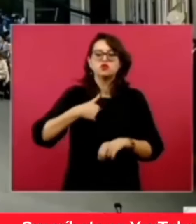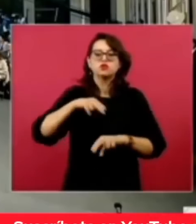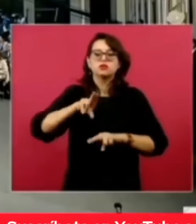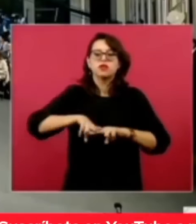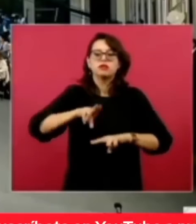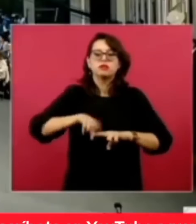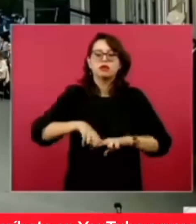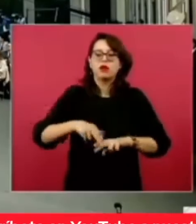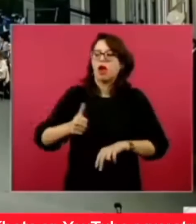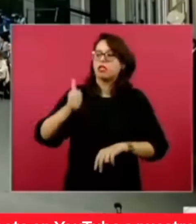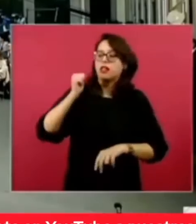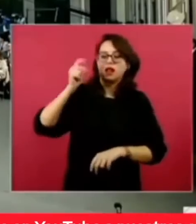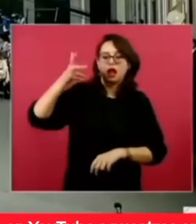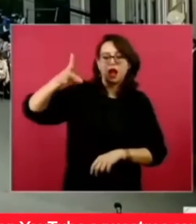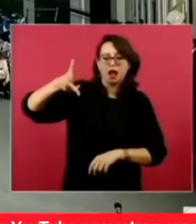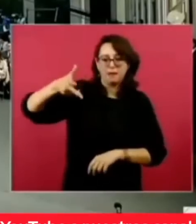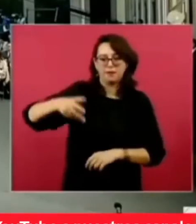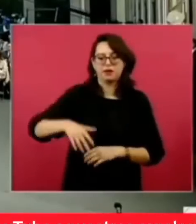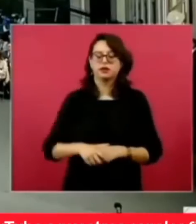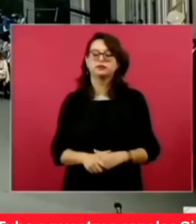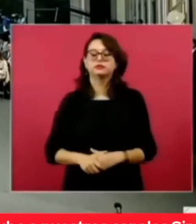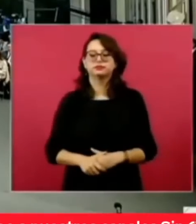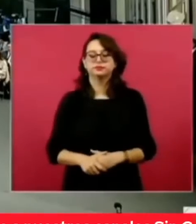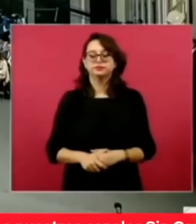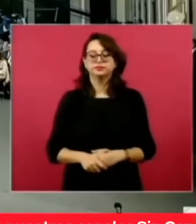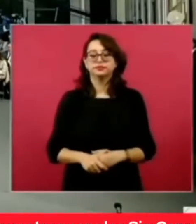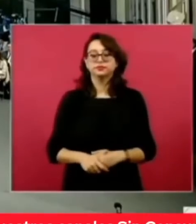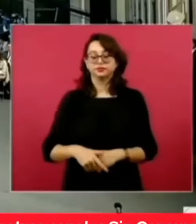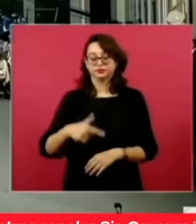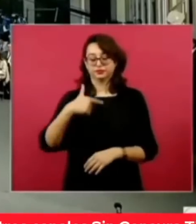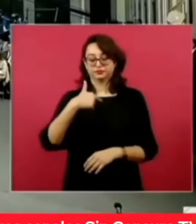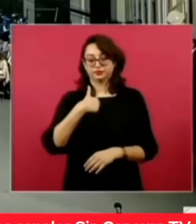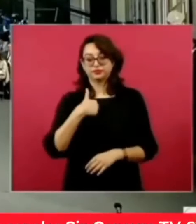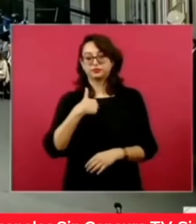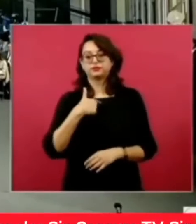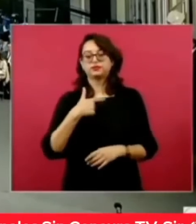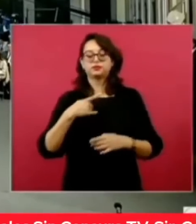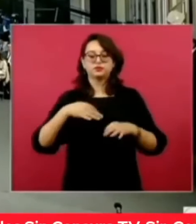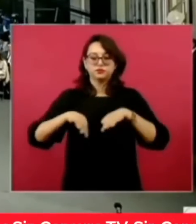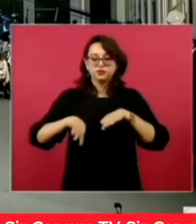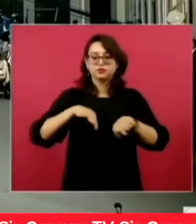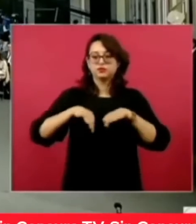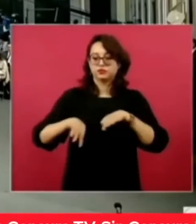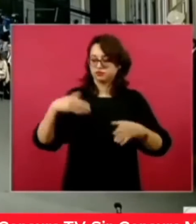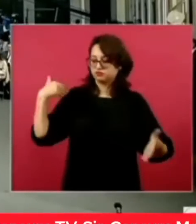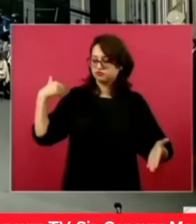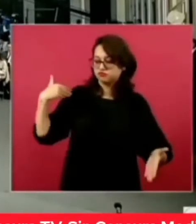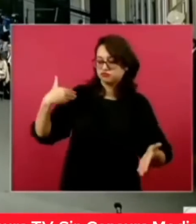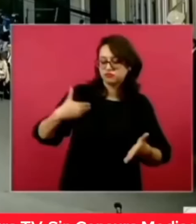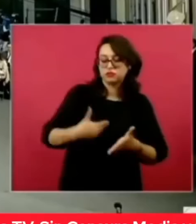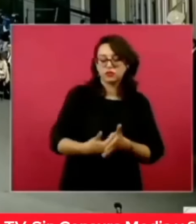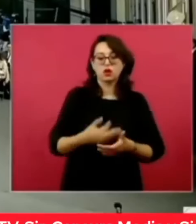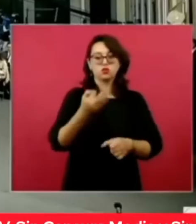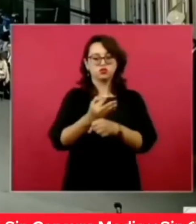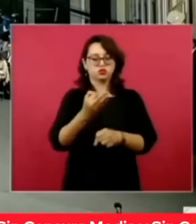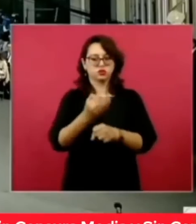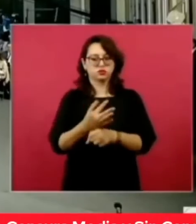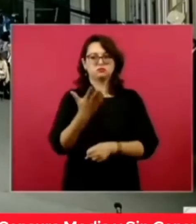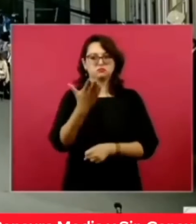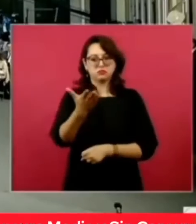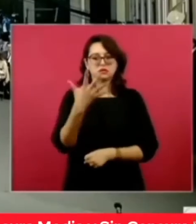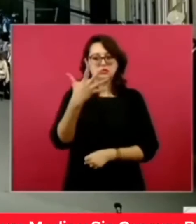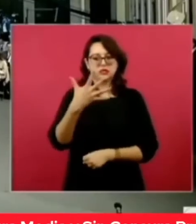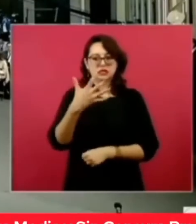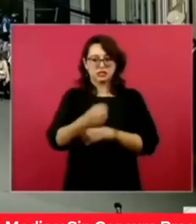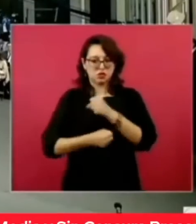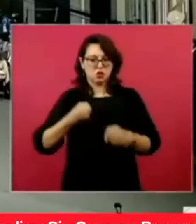tema que he trabajado en mi portal Sexta W. Durante todo su sexenio, usted tuvo un